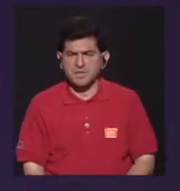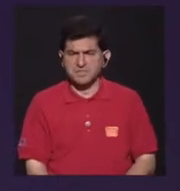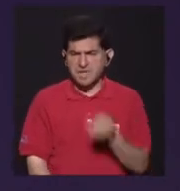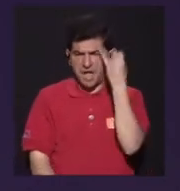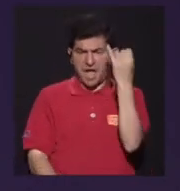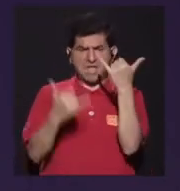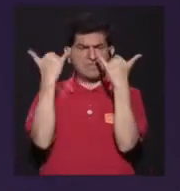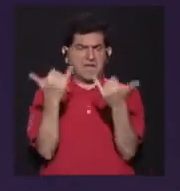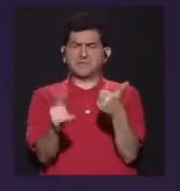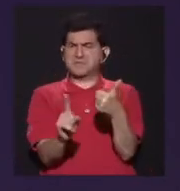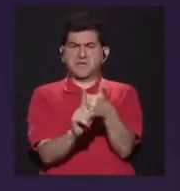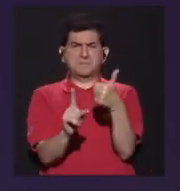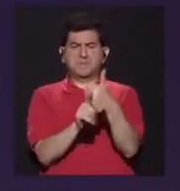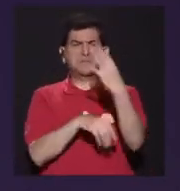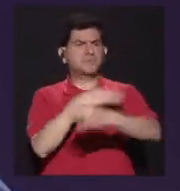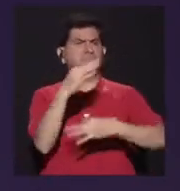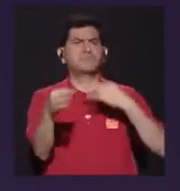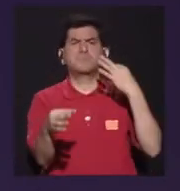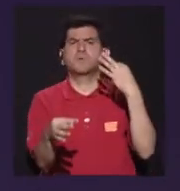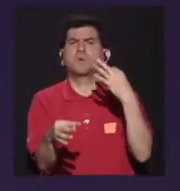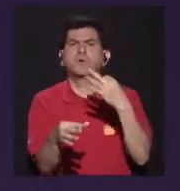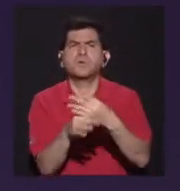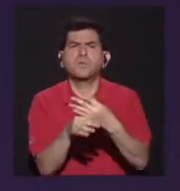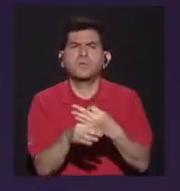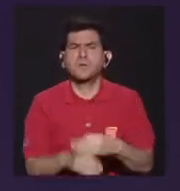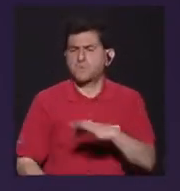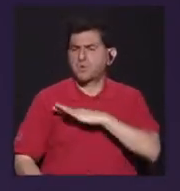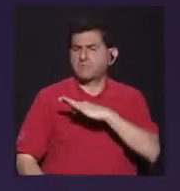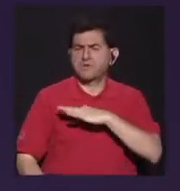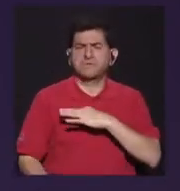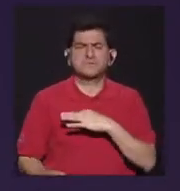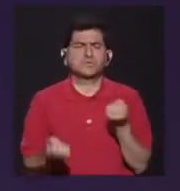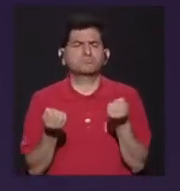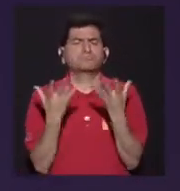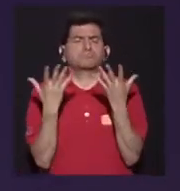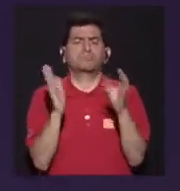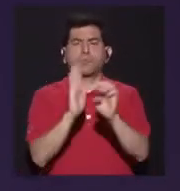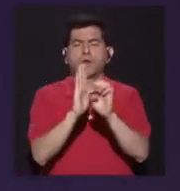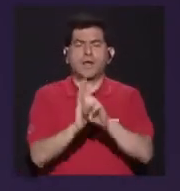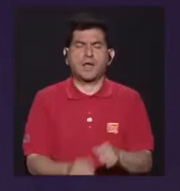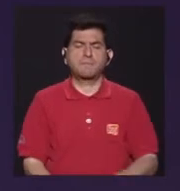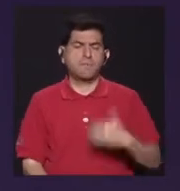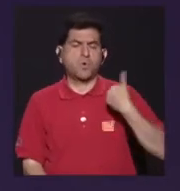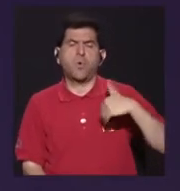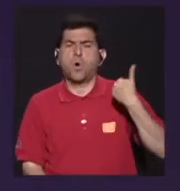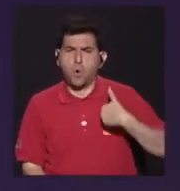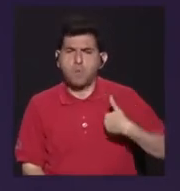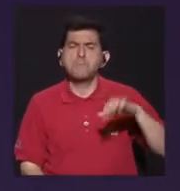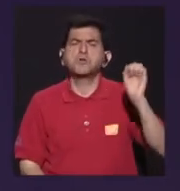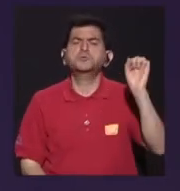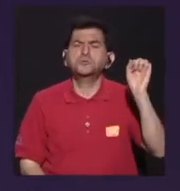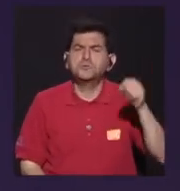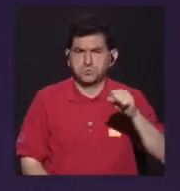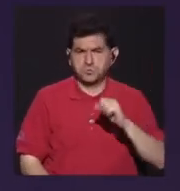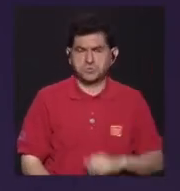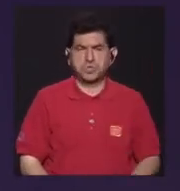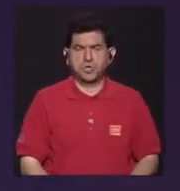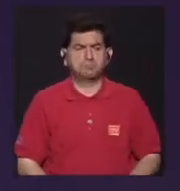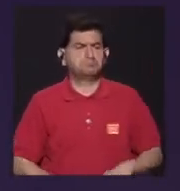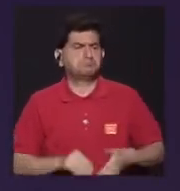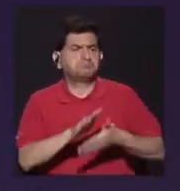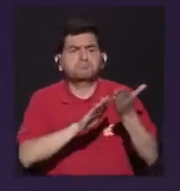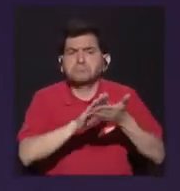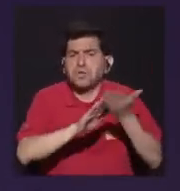ya por sí solo un tipo, gran número de beneficios. Uh-huh. Por ejemplo, los hombres podían